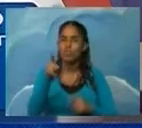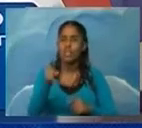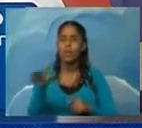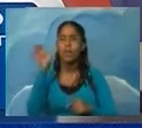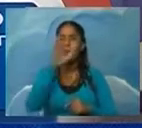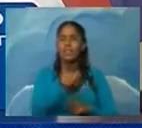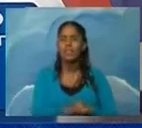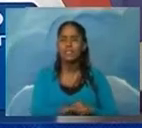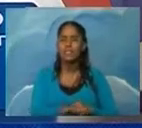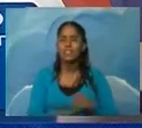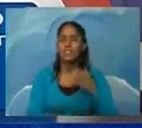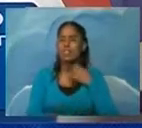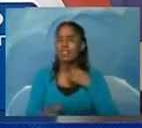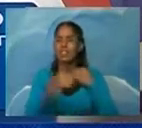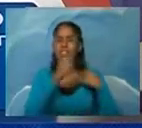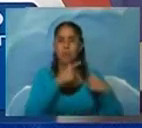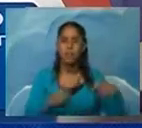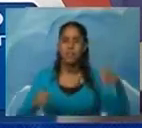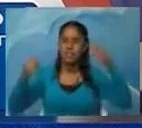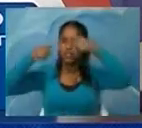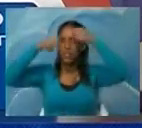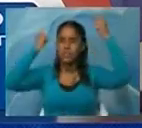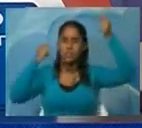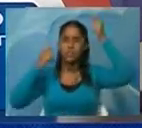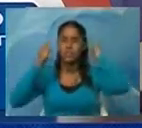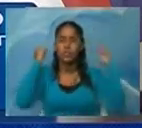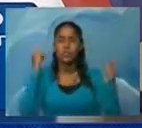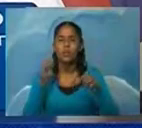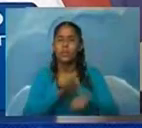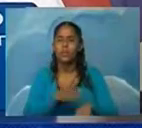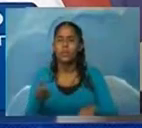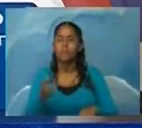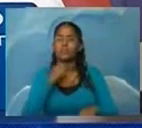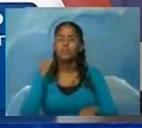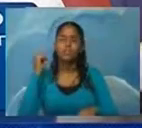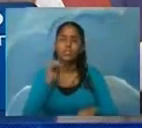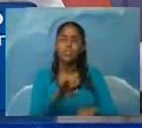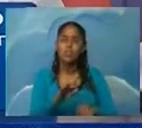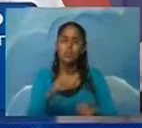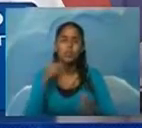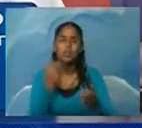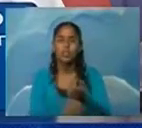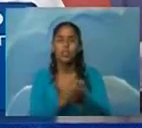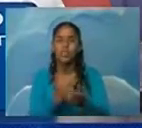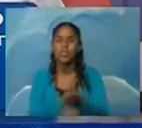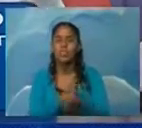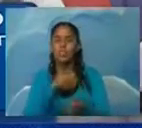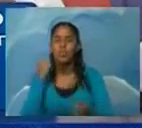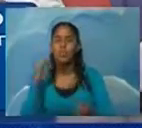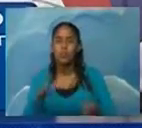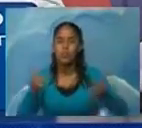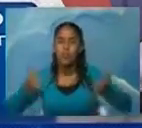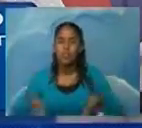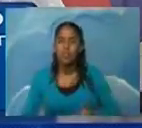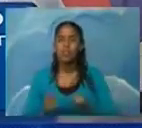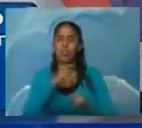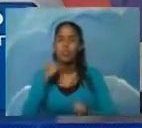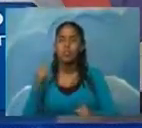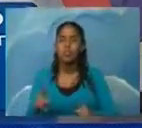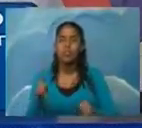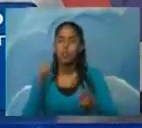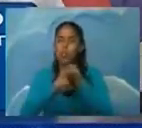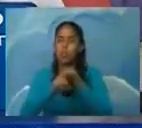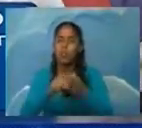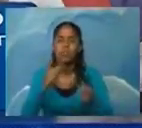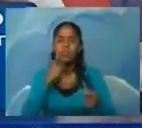estar raspando la cabeza, coco pelado, porque se le murió el hermano, se le murió el hijo, se le murió el marido, se le